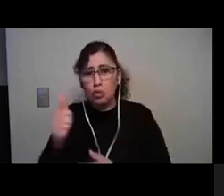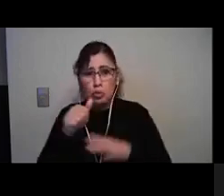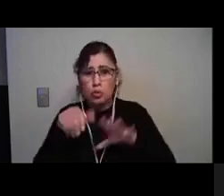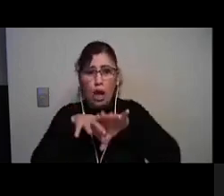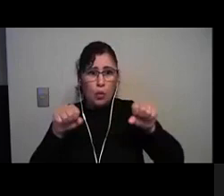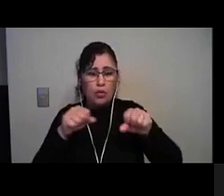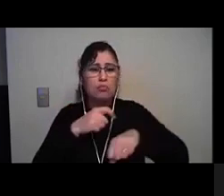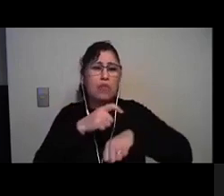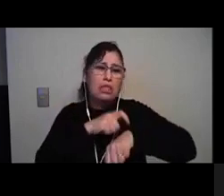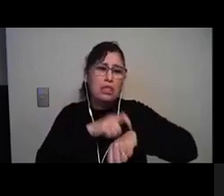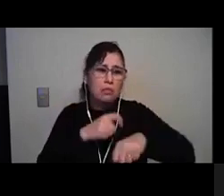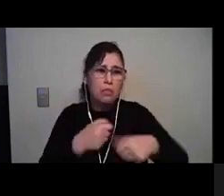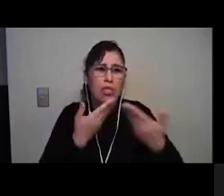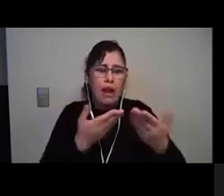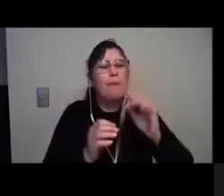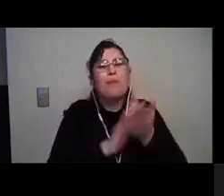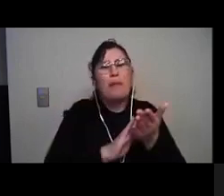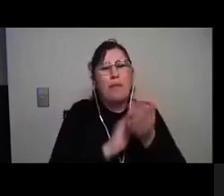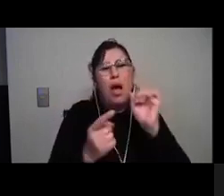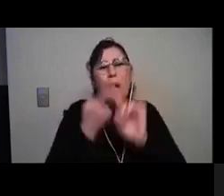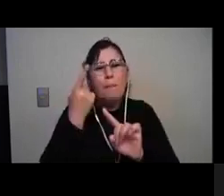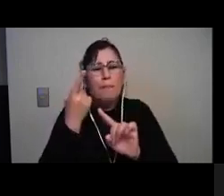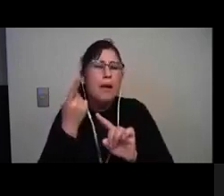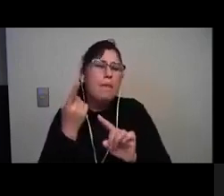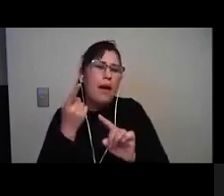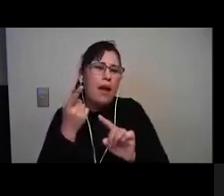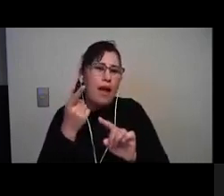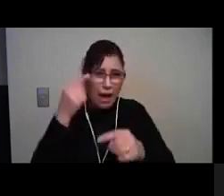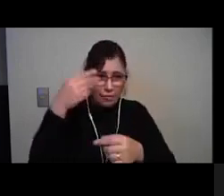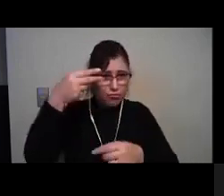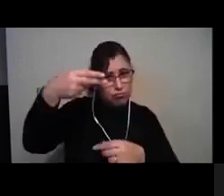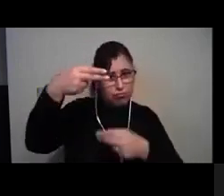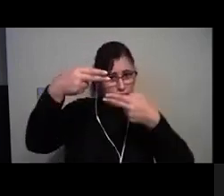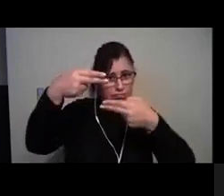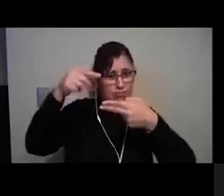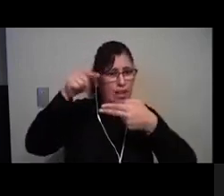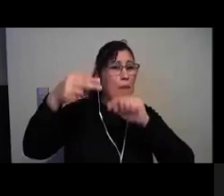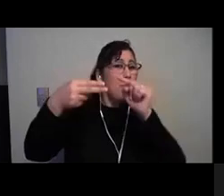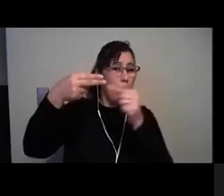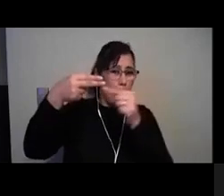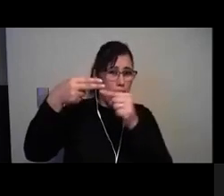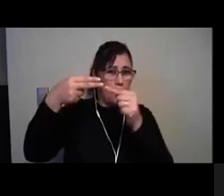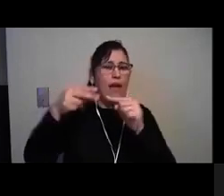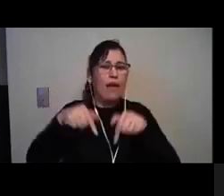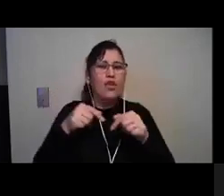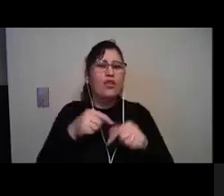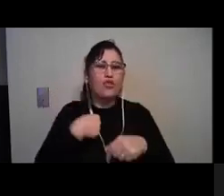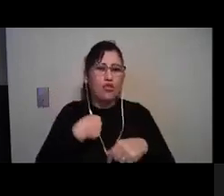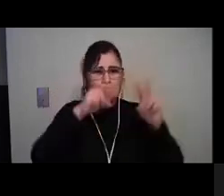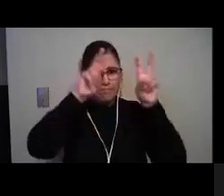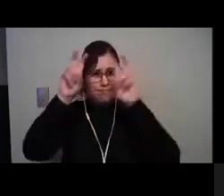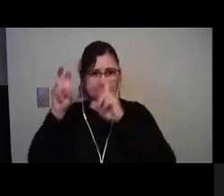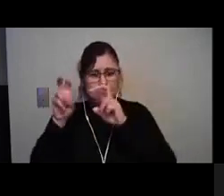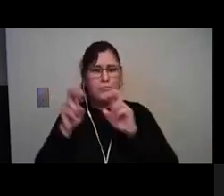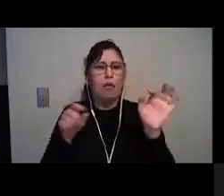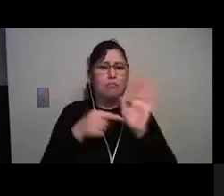donde yo en este primer bloque presento los contenidos respectivos y damos pie a las preguntas, ¿cierto? Y de